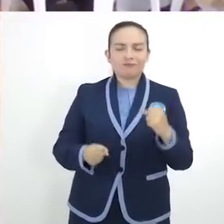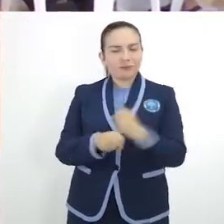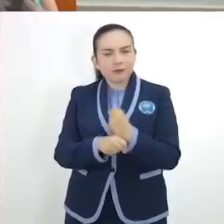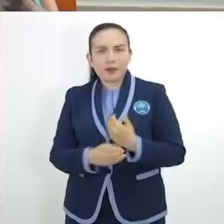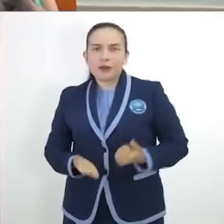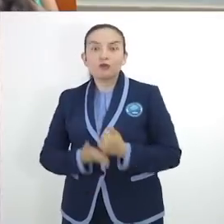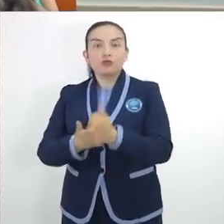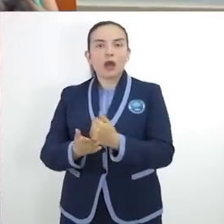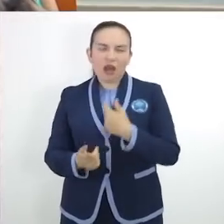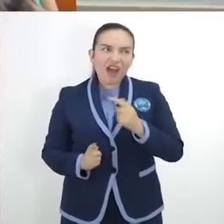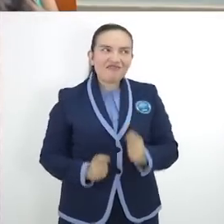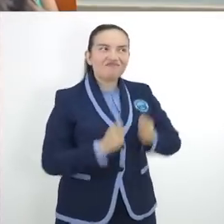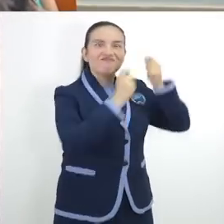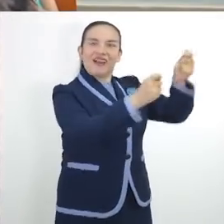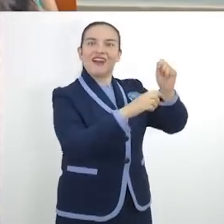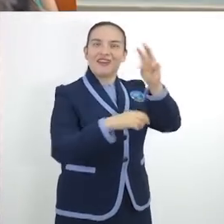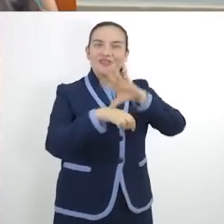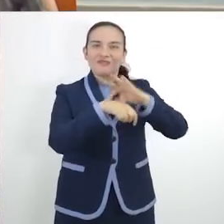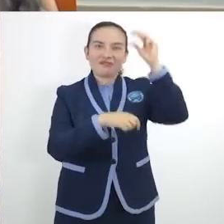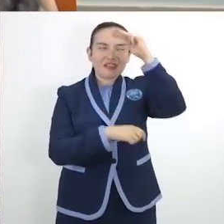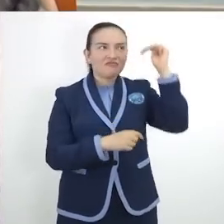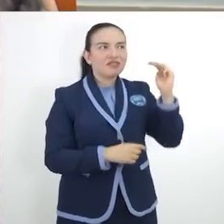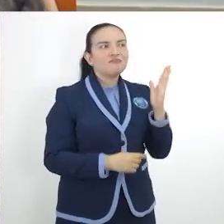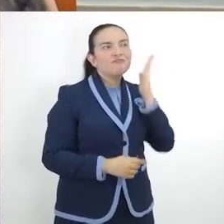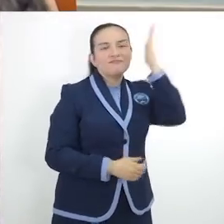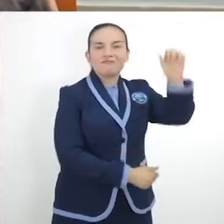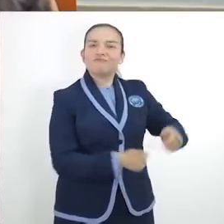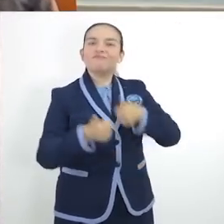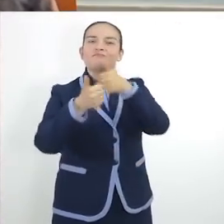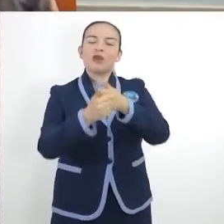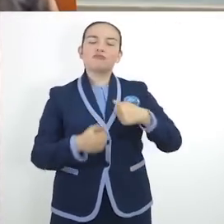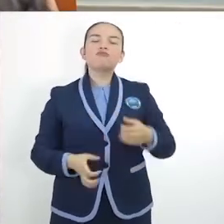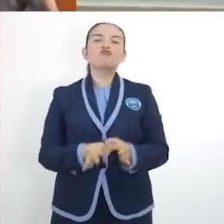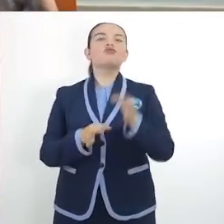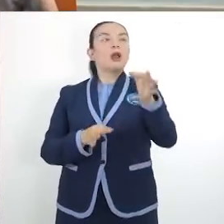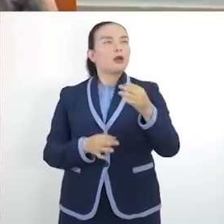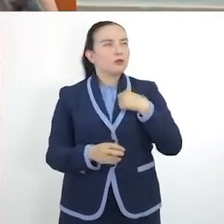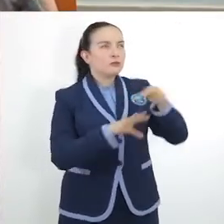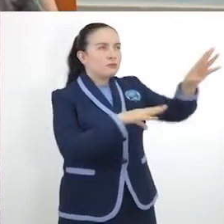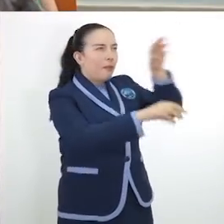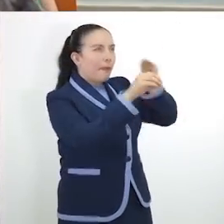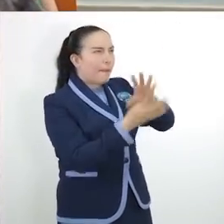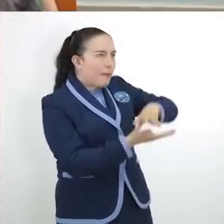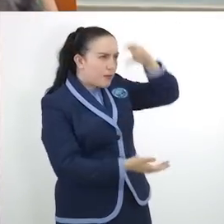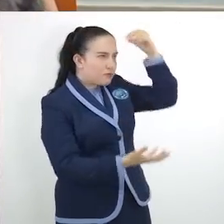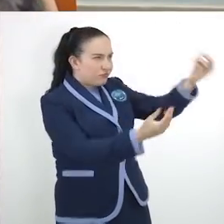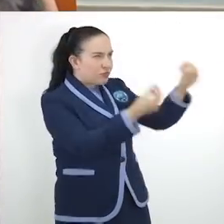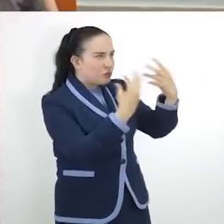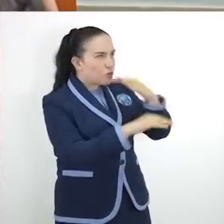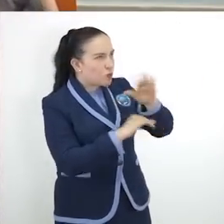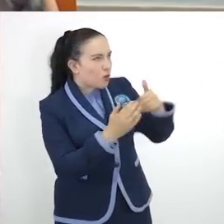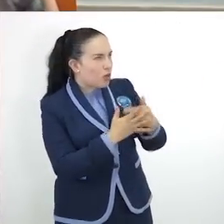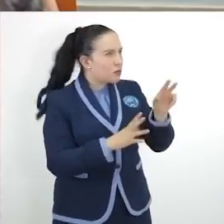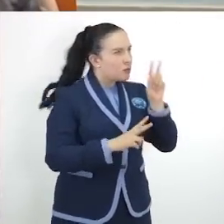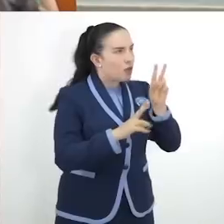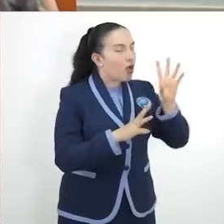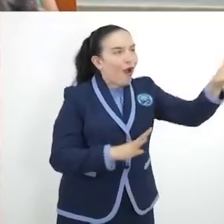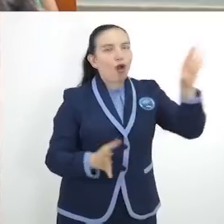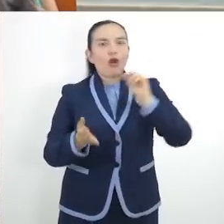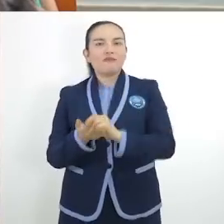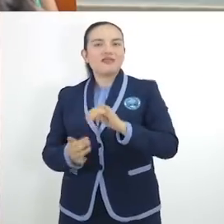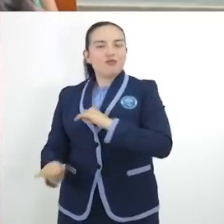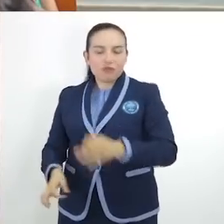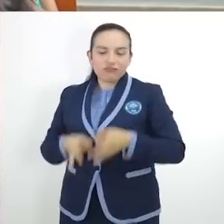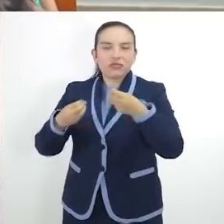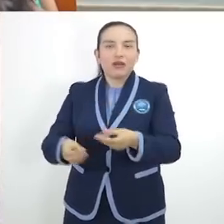trabajar y de ayudar. La voy a nombrar madrina de este municipio para que con ella pues seguir aprendiendo de lo que ella hace para replicarlo en